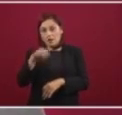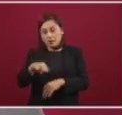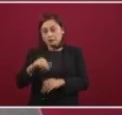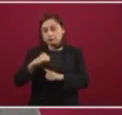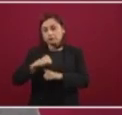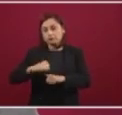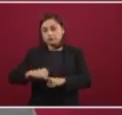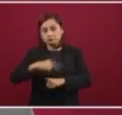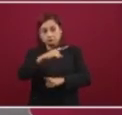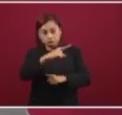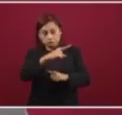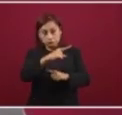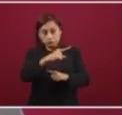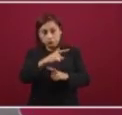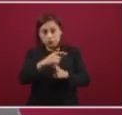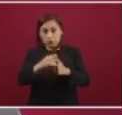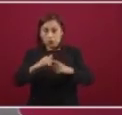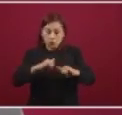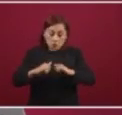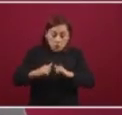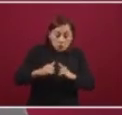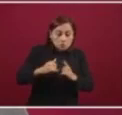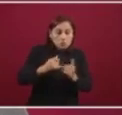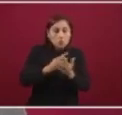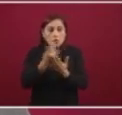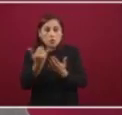construcción de la escuela,